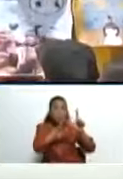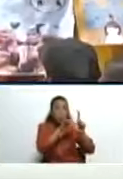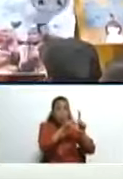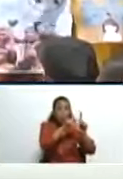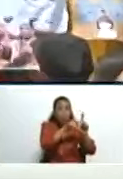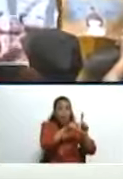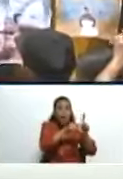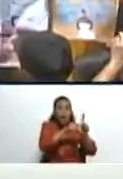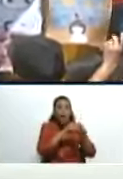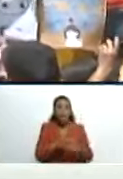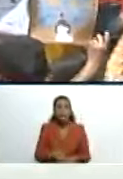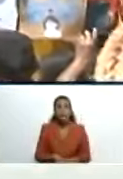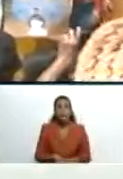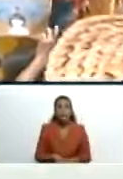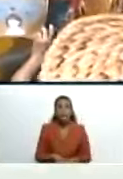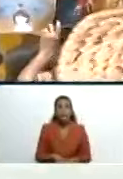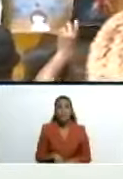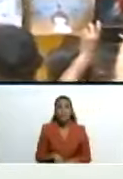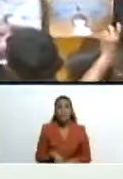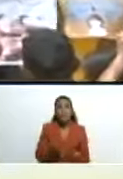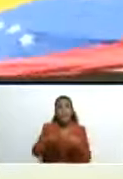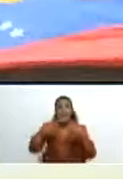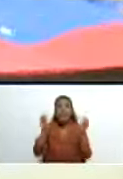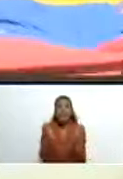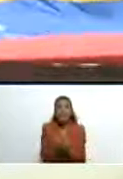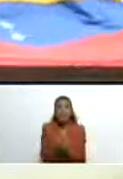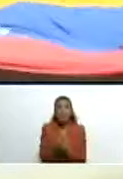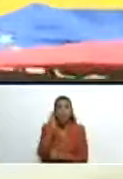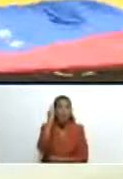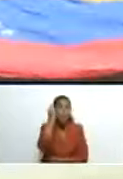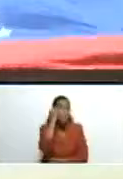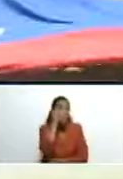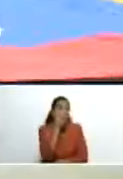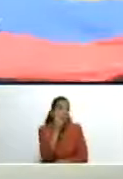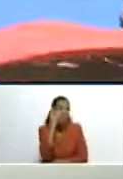el Delta Macura, los Guaraos, en Bolívar.